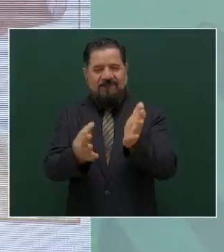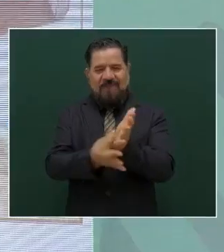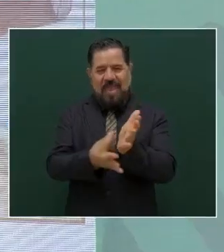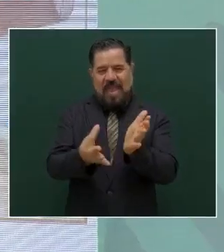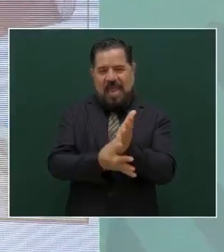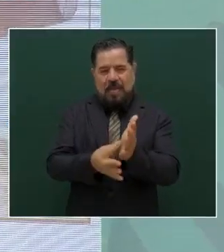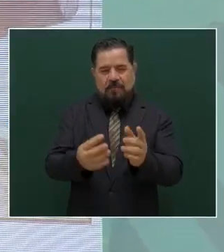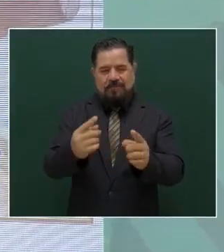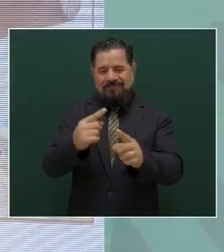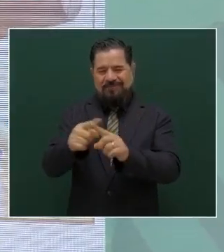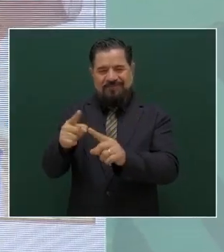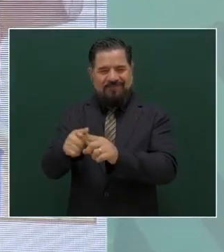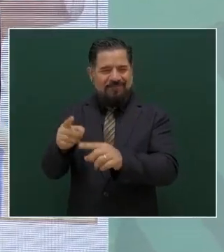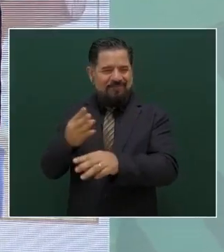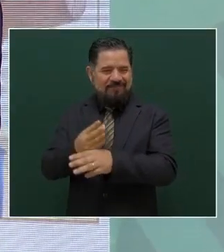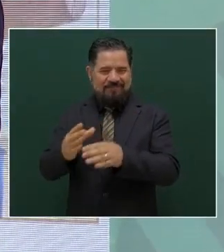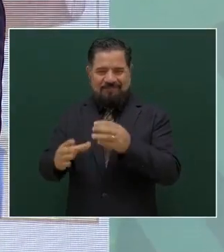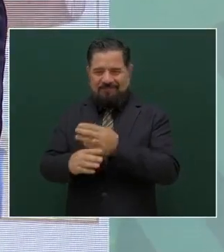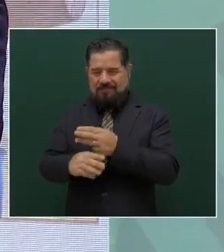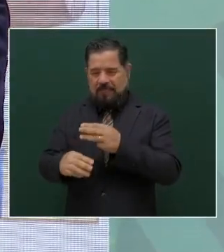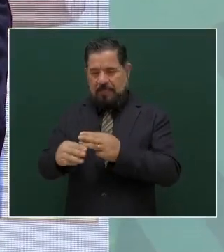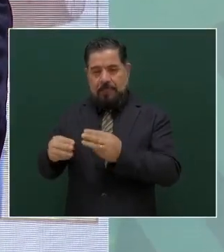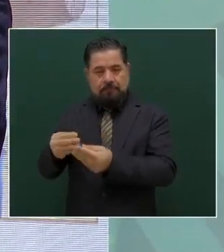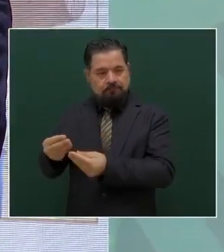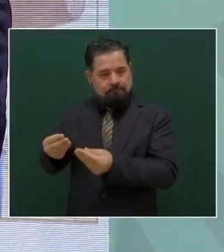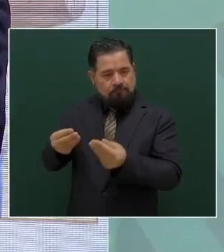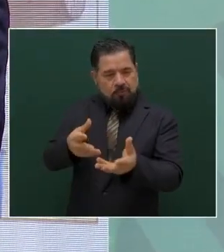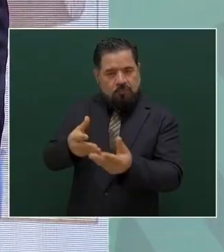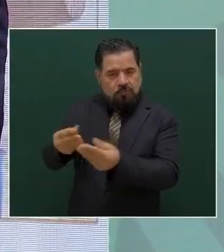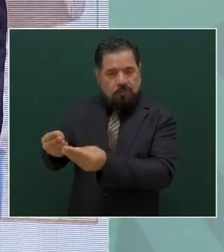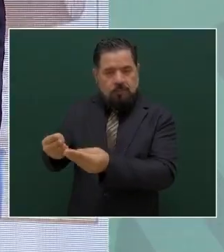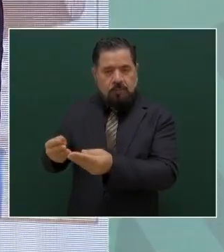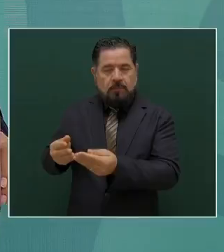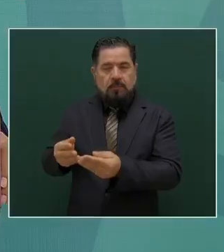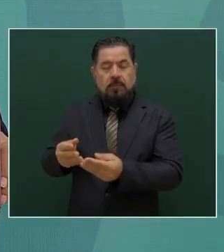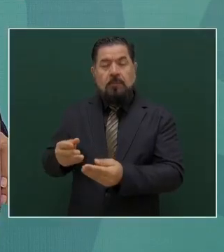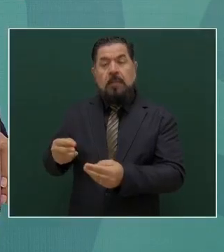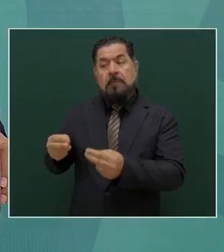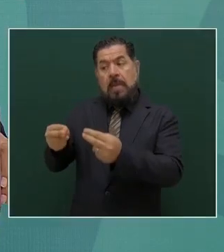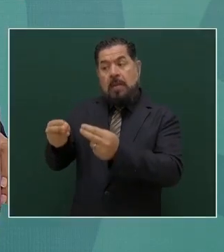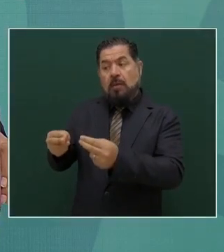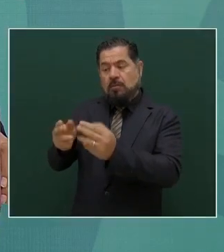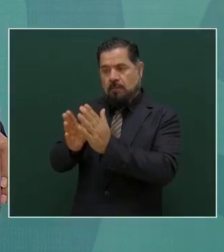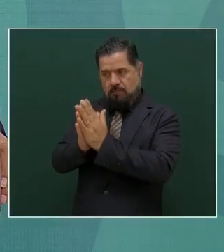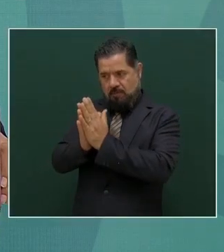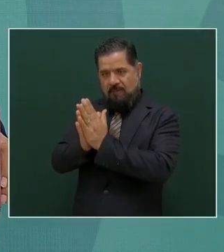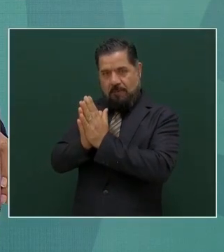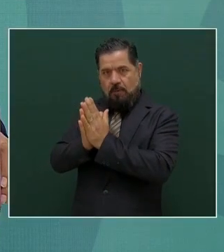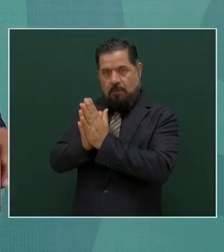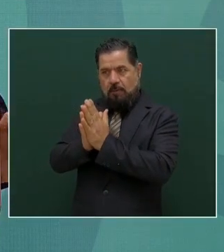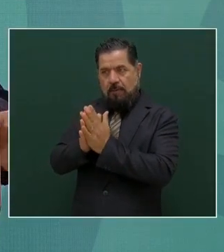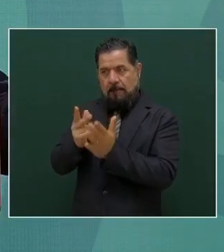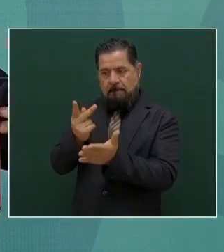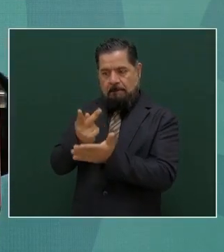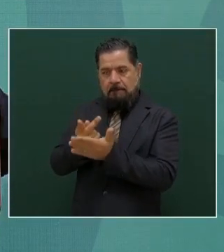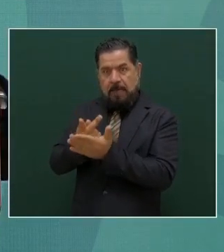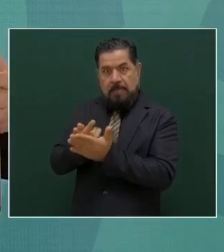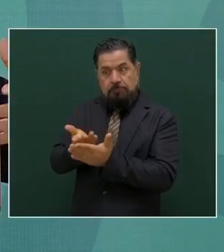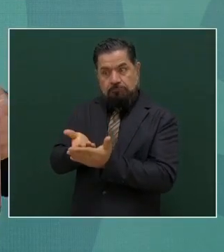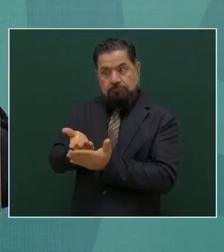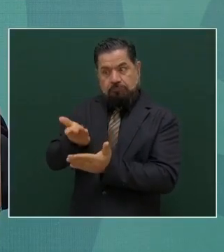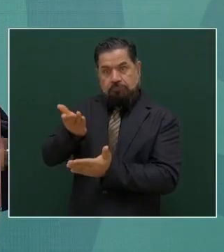y que no se abuse en los precios, porque la